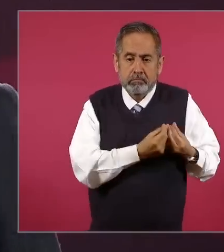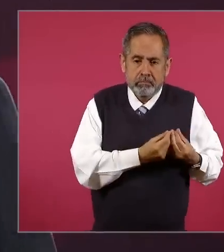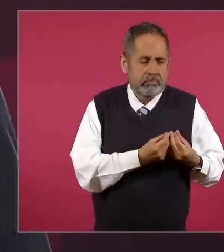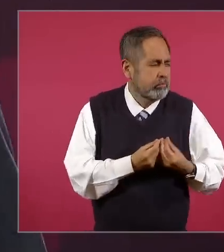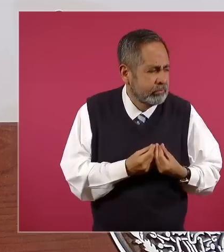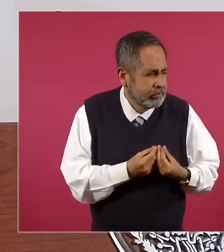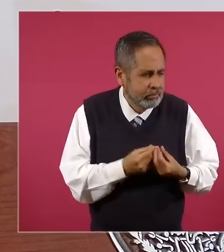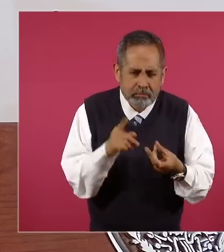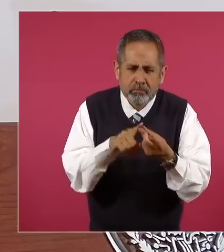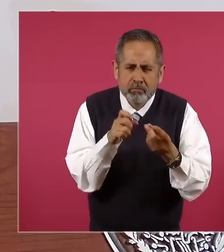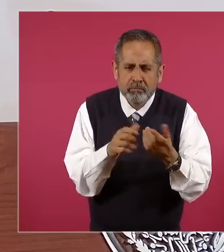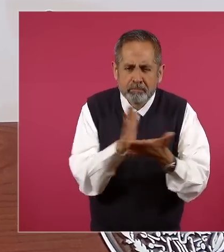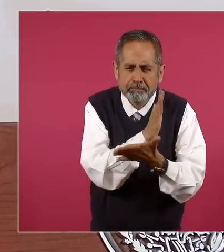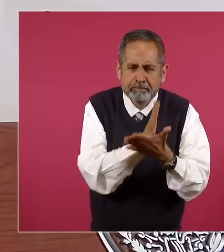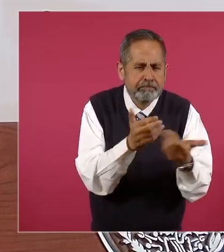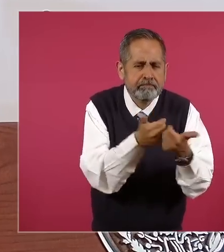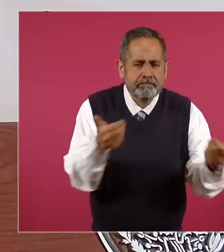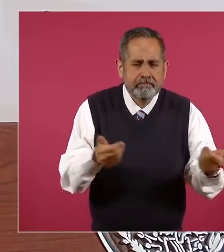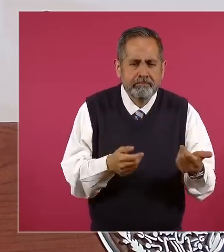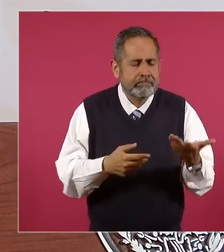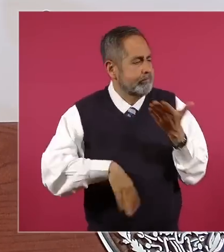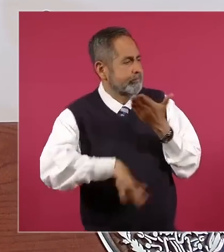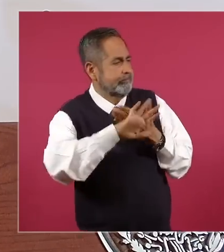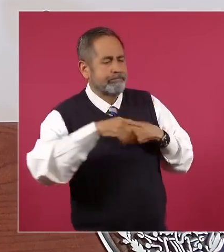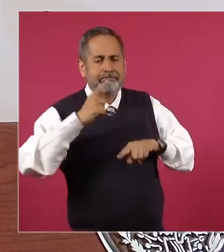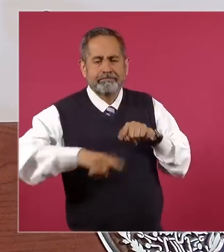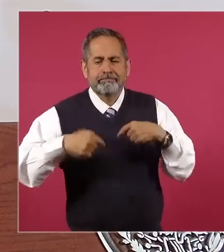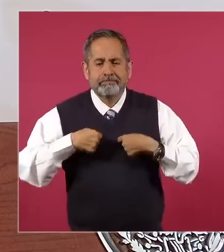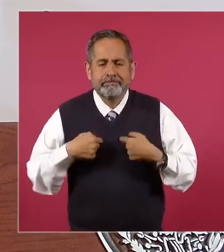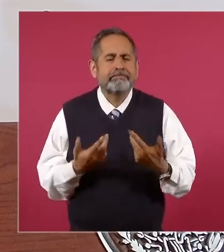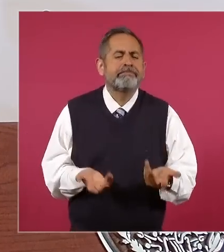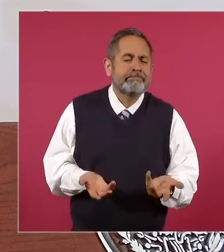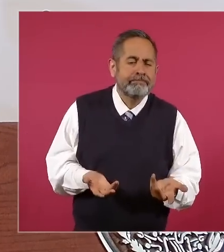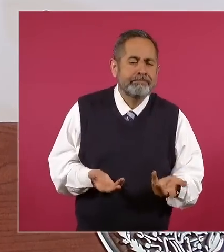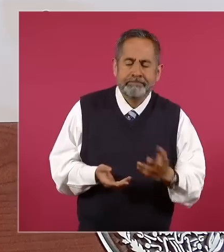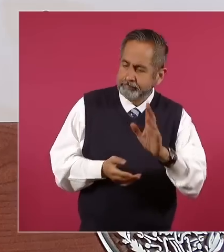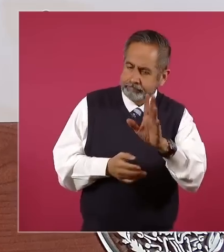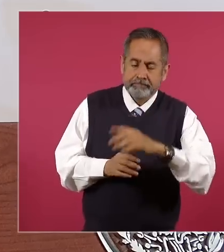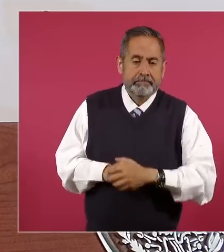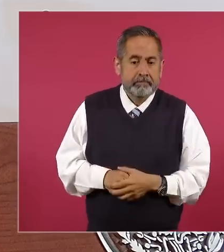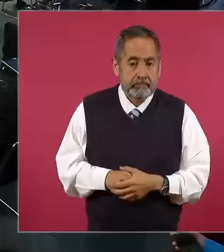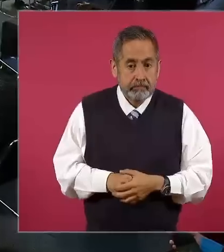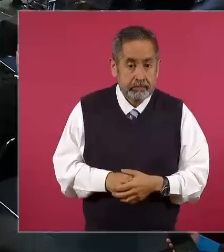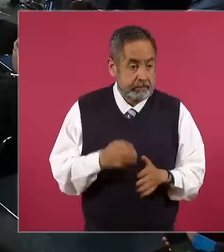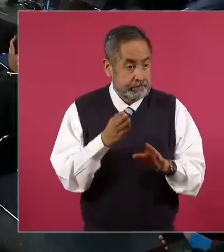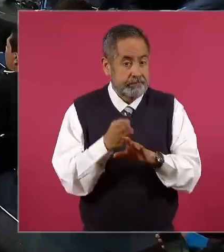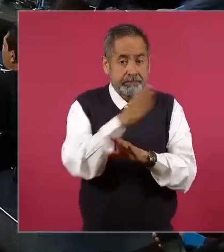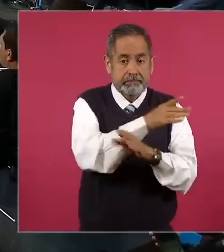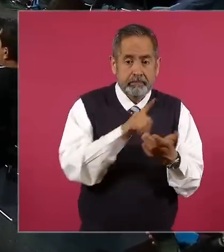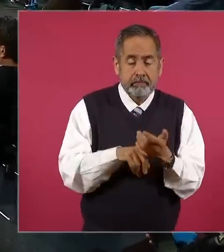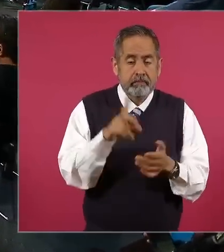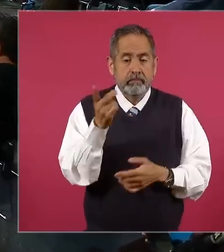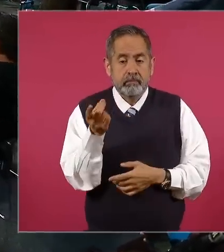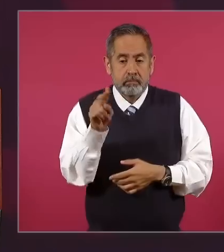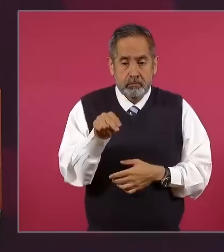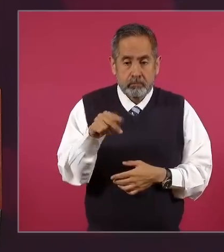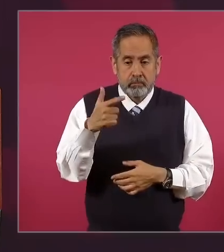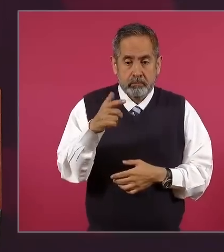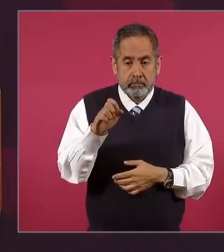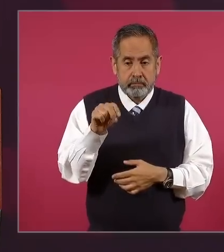a favor del desafuero. Antes había estado don Genaro,